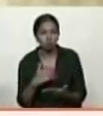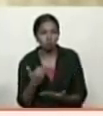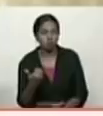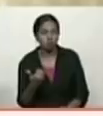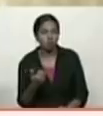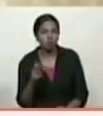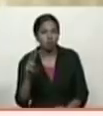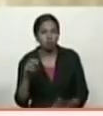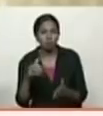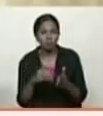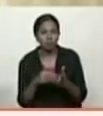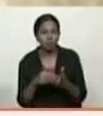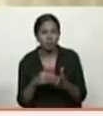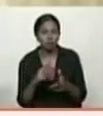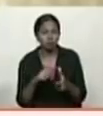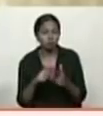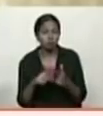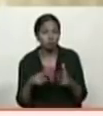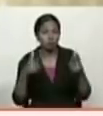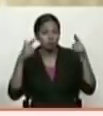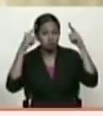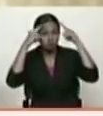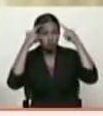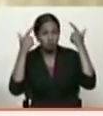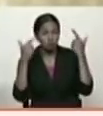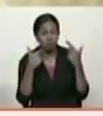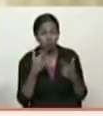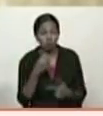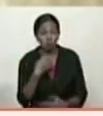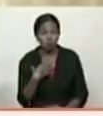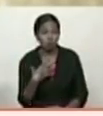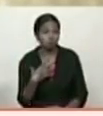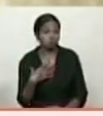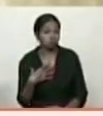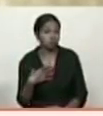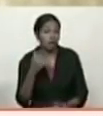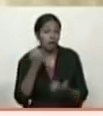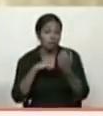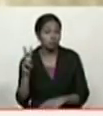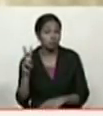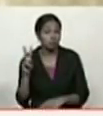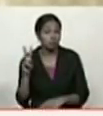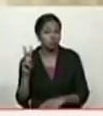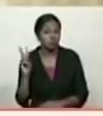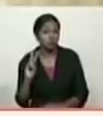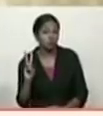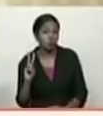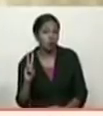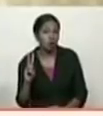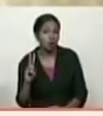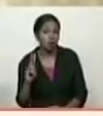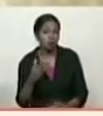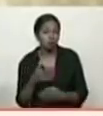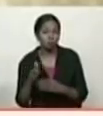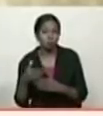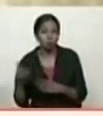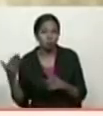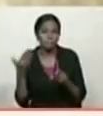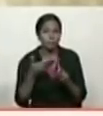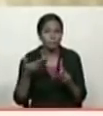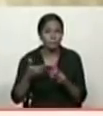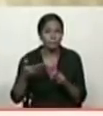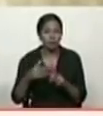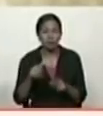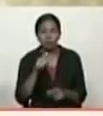2000, y el comandante Hugo Chávez, bueno, para procurar la defensa del país ante cualquier agresión. ¿Quién